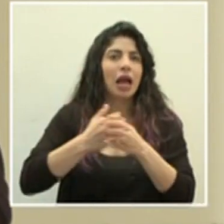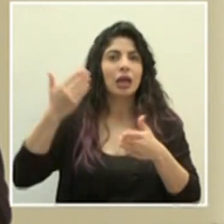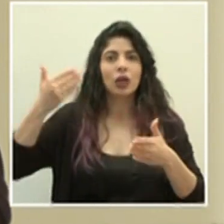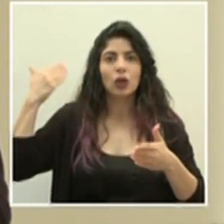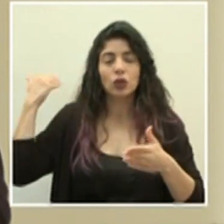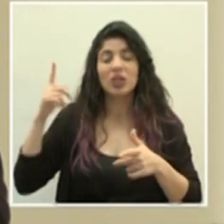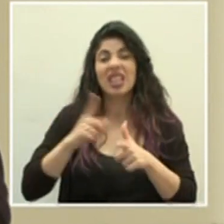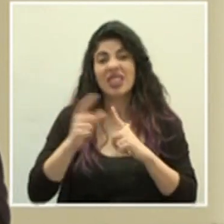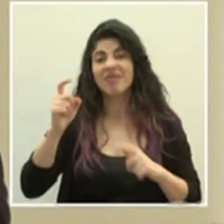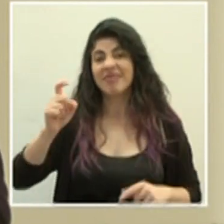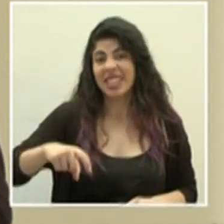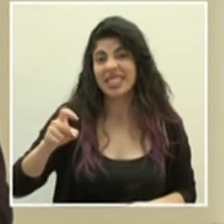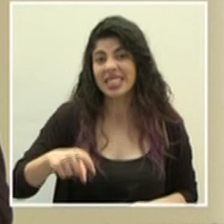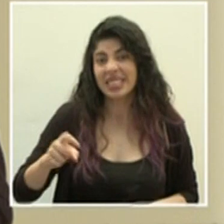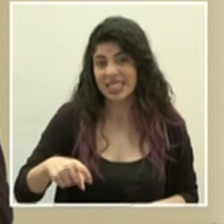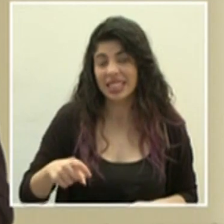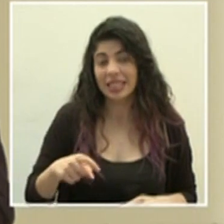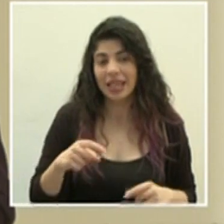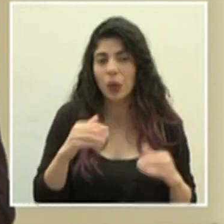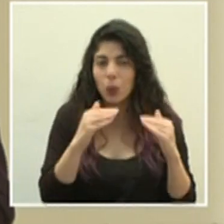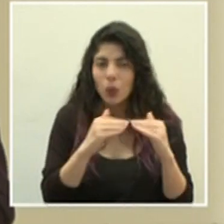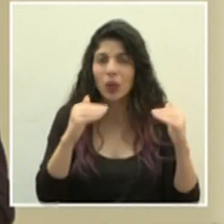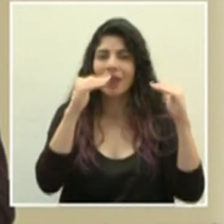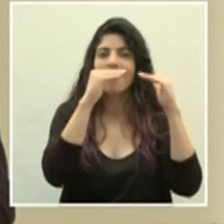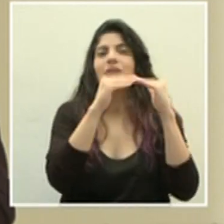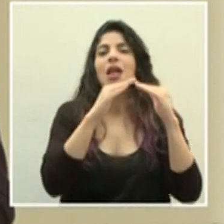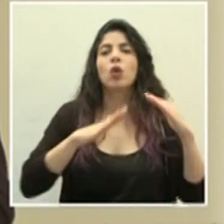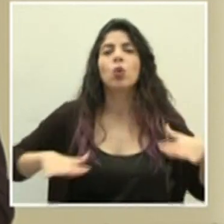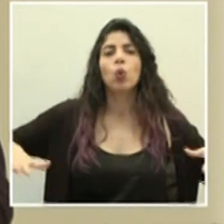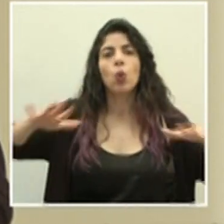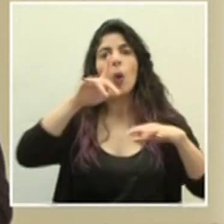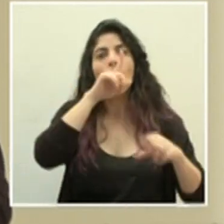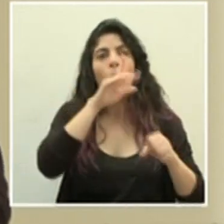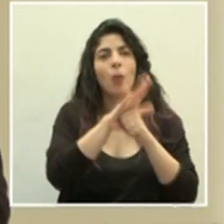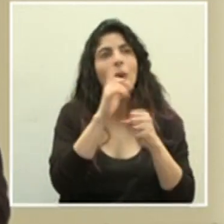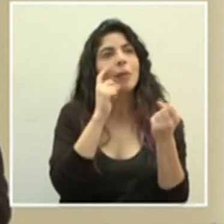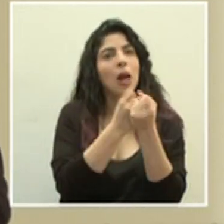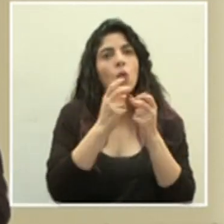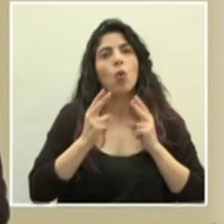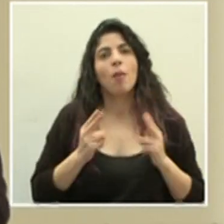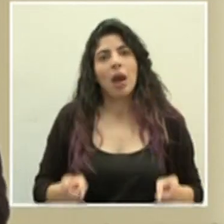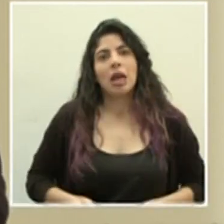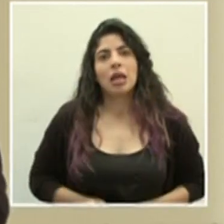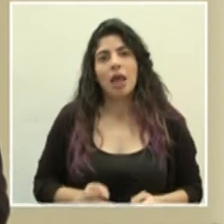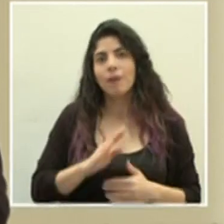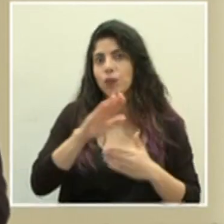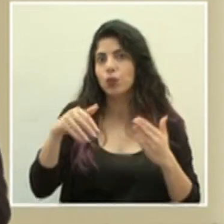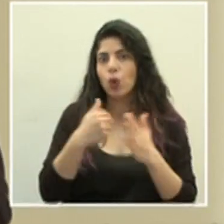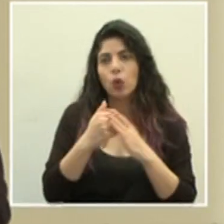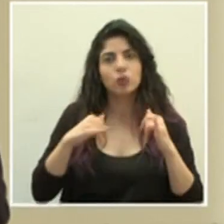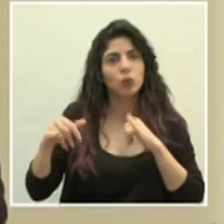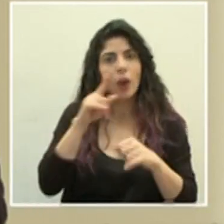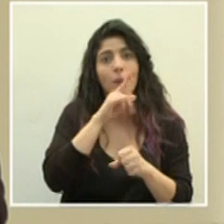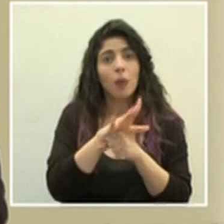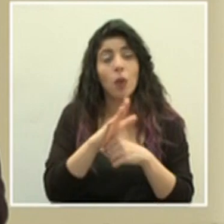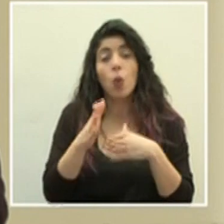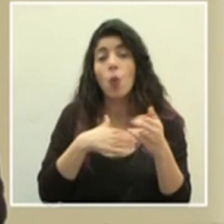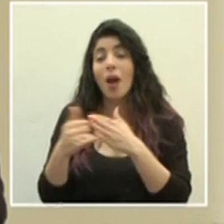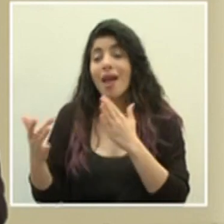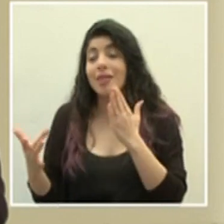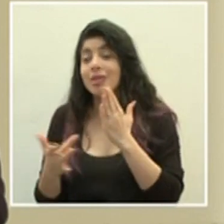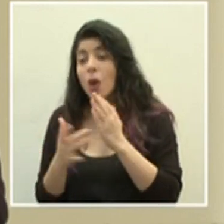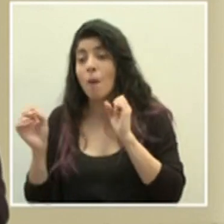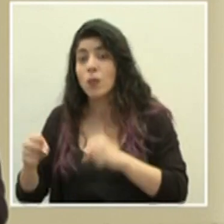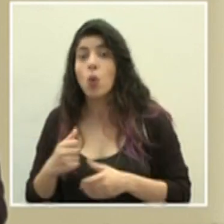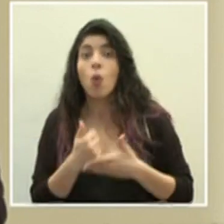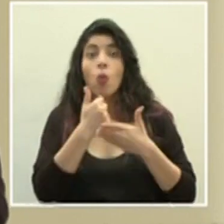requiere justamente de ese nivel de compromiso con la misma humanidad por parte de todos y todas. Y aquí cualquier tecnología que pueda